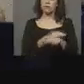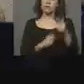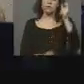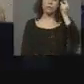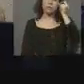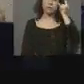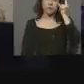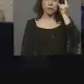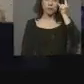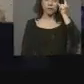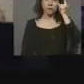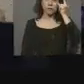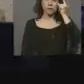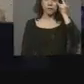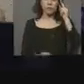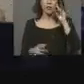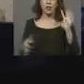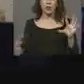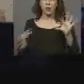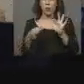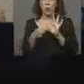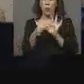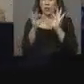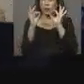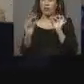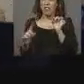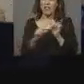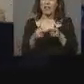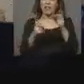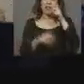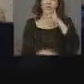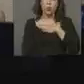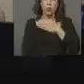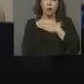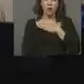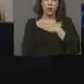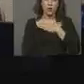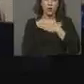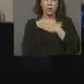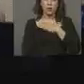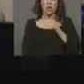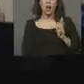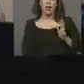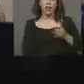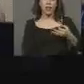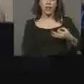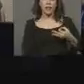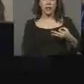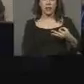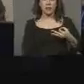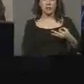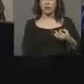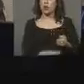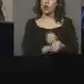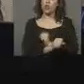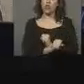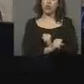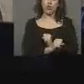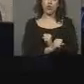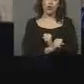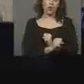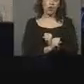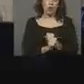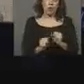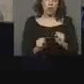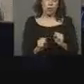entender que esto está ligado estrechamente a los derechos humanos y, como aquí se ha dicho, a la dignidad. No podemos sino